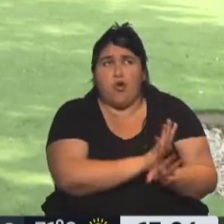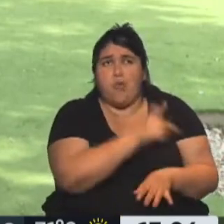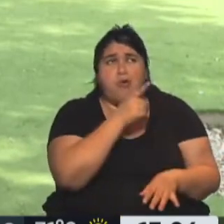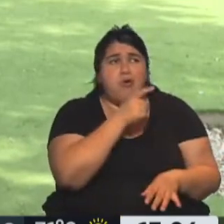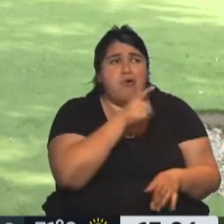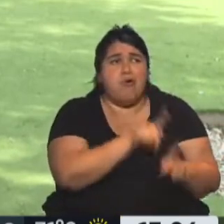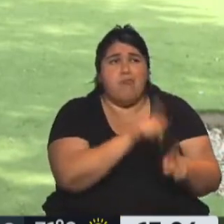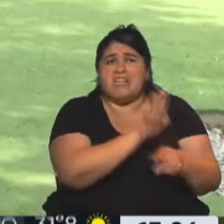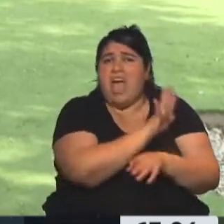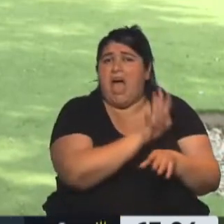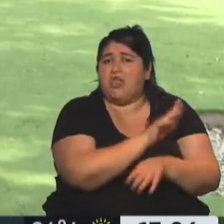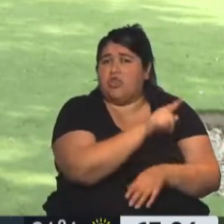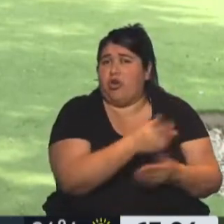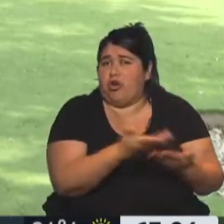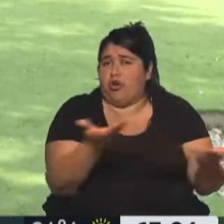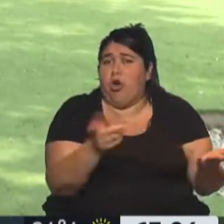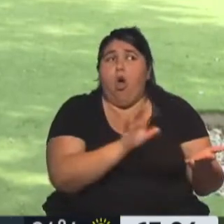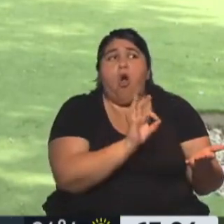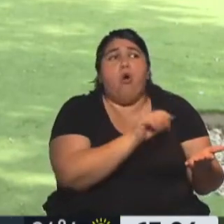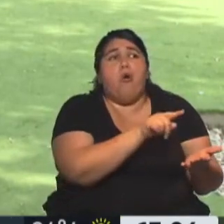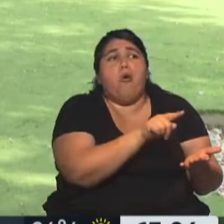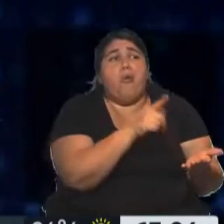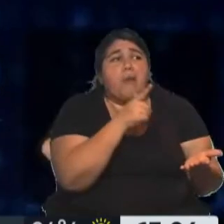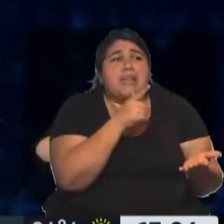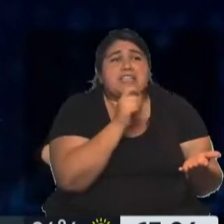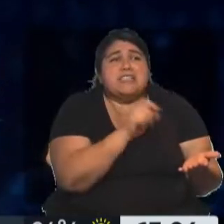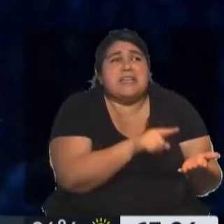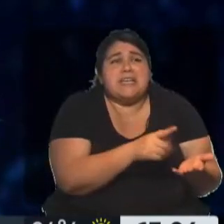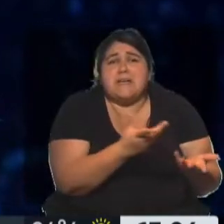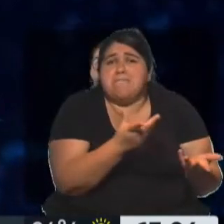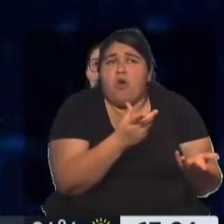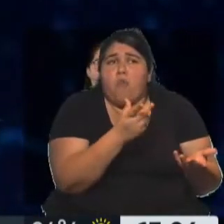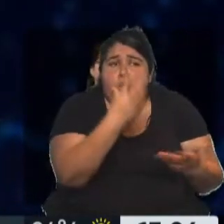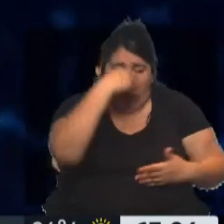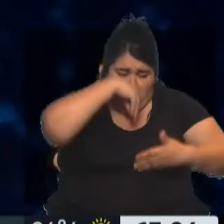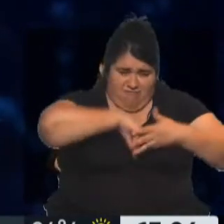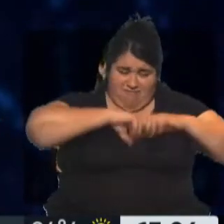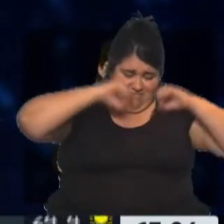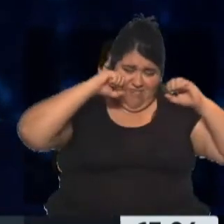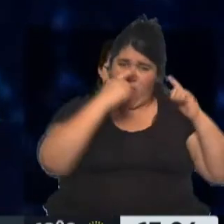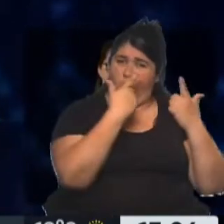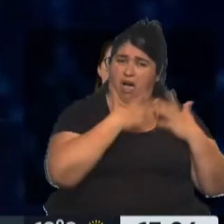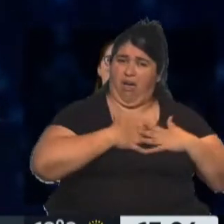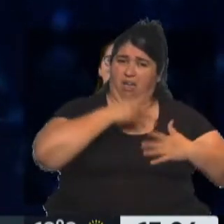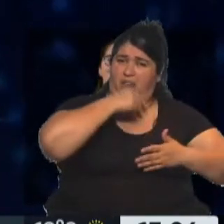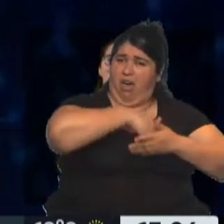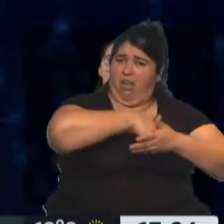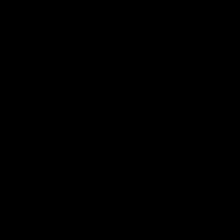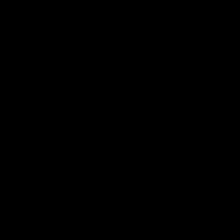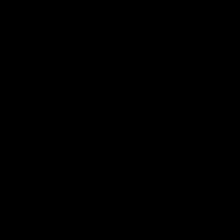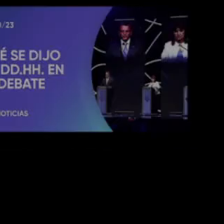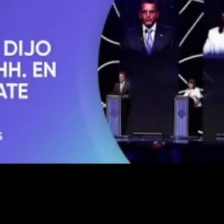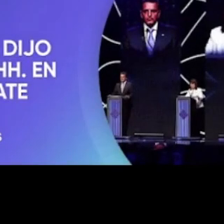actor. Está representando una comedia o una tragedia, puede ser, para el pueblo argentino.